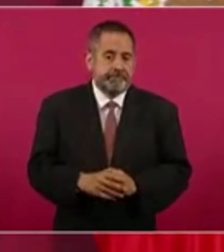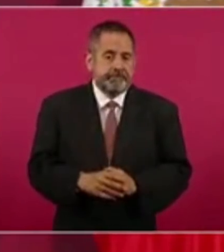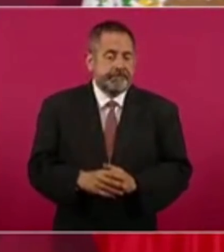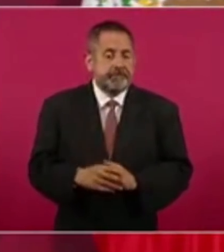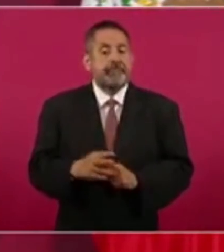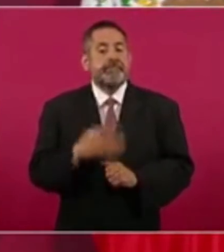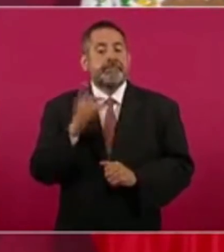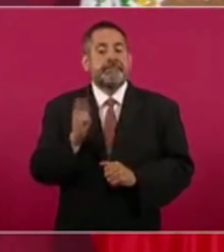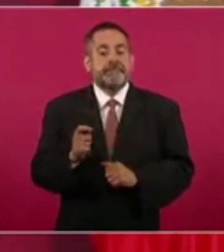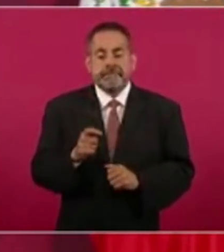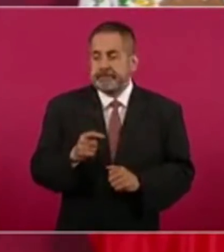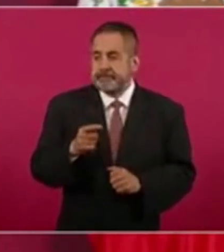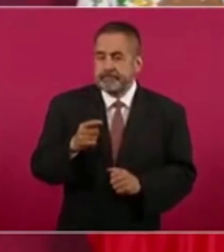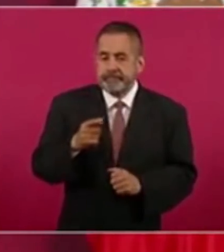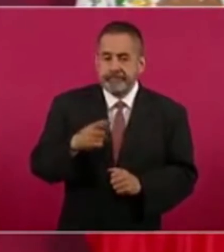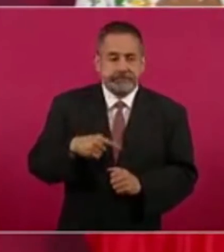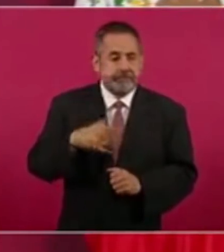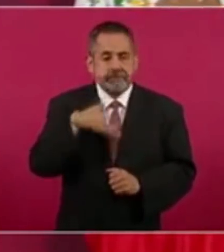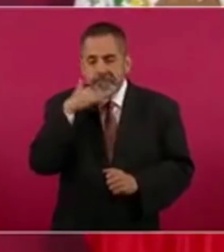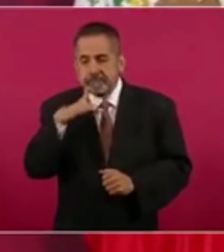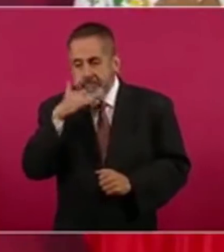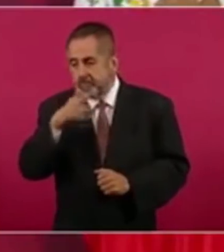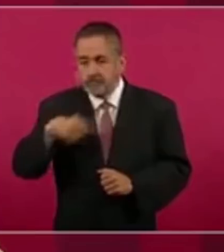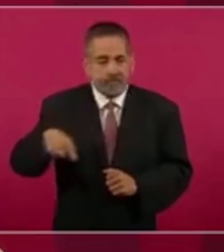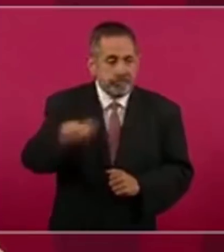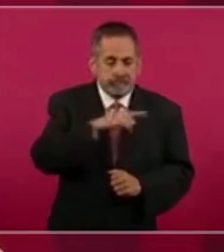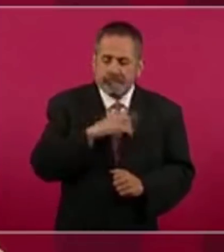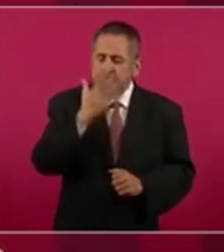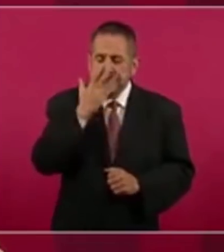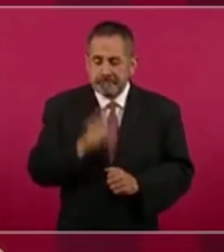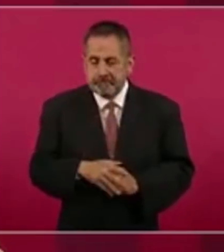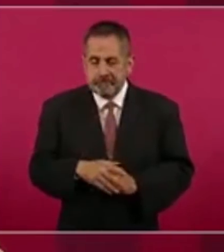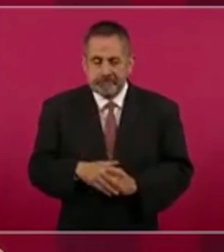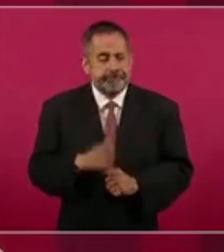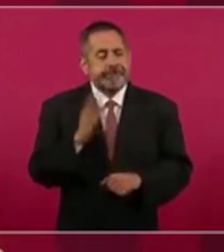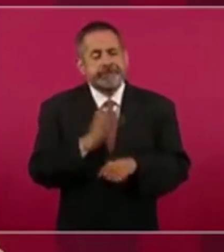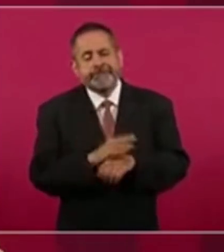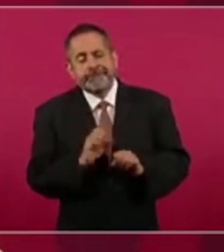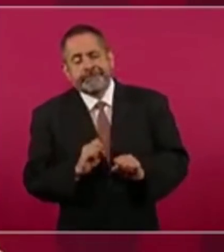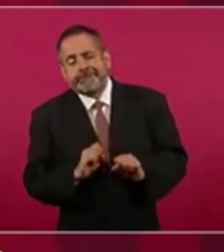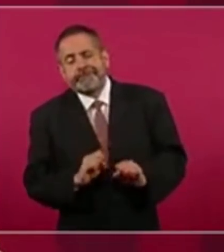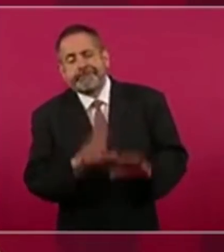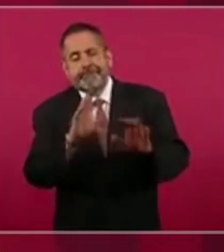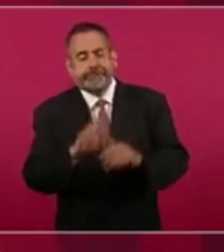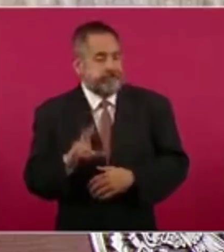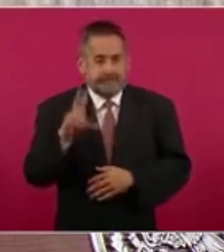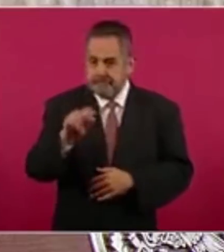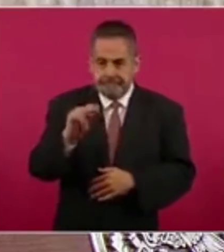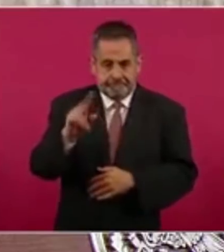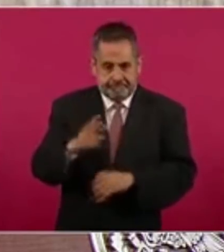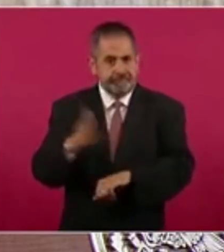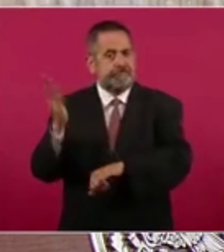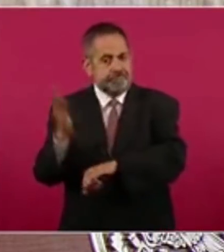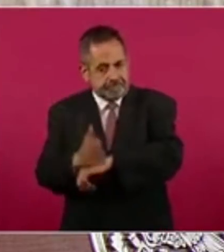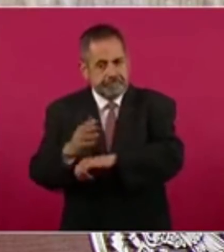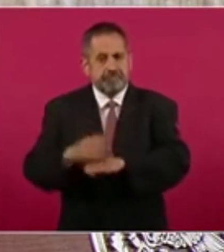porque no hay corrupción. Porque no hay impunidad. Aunque les